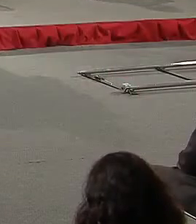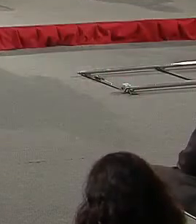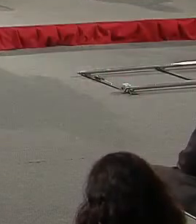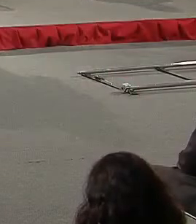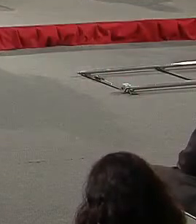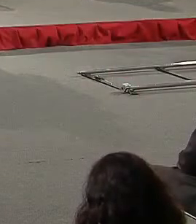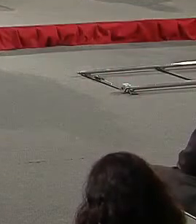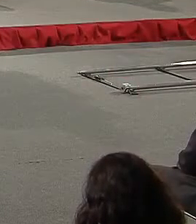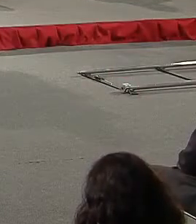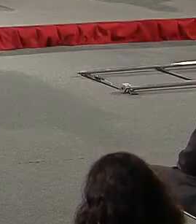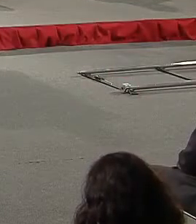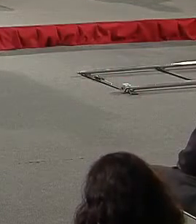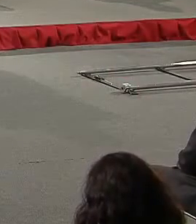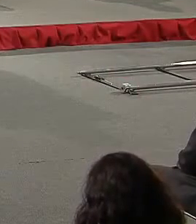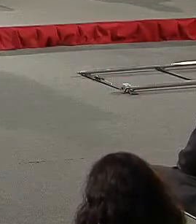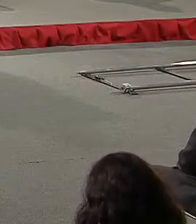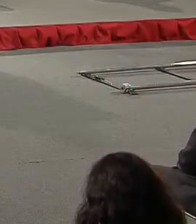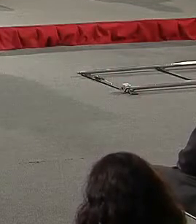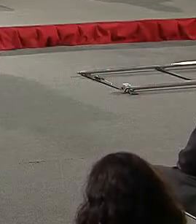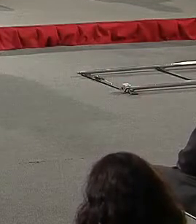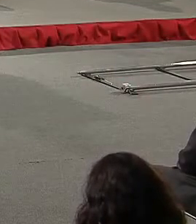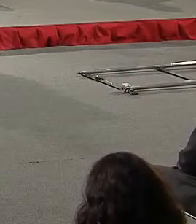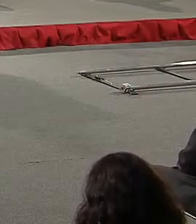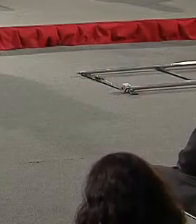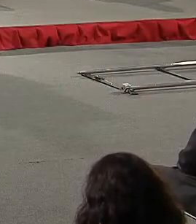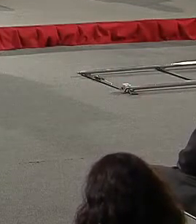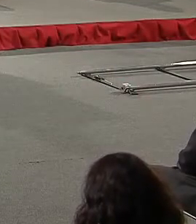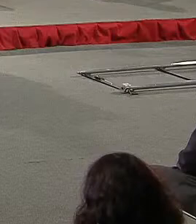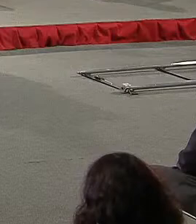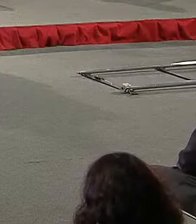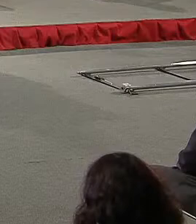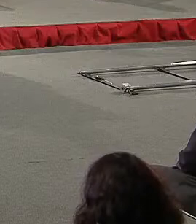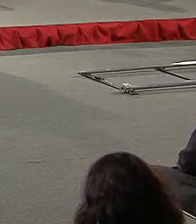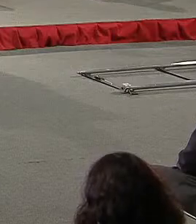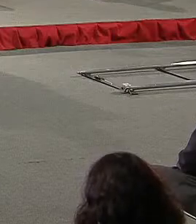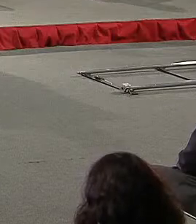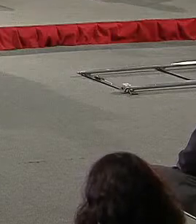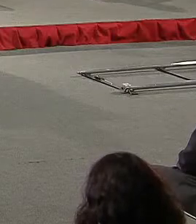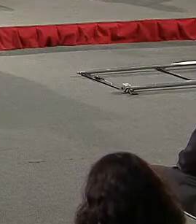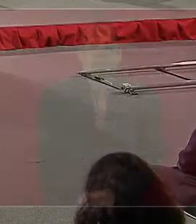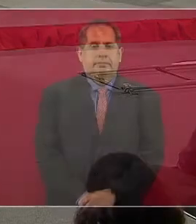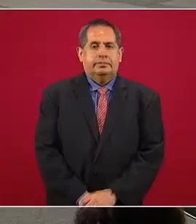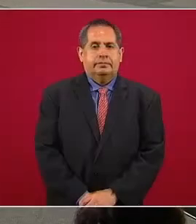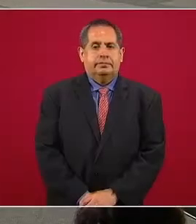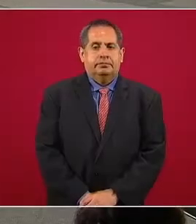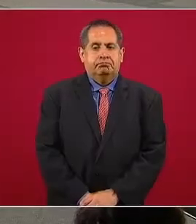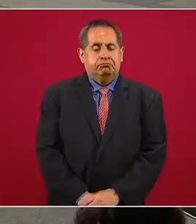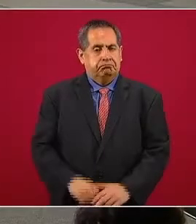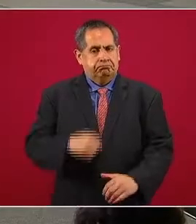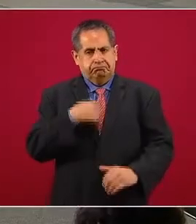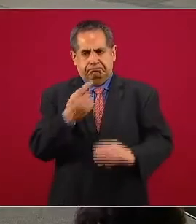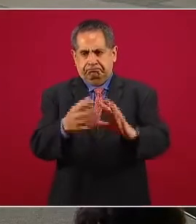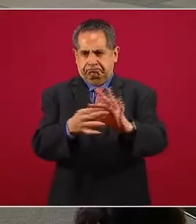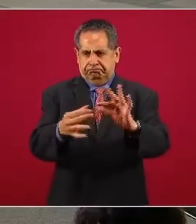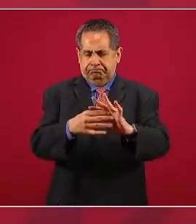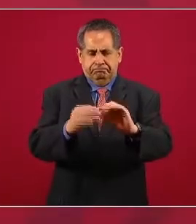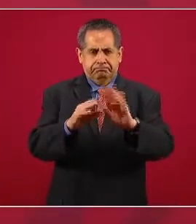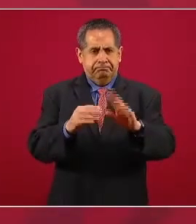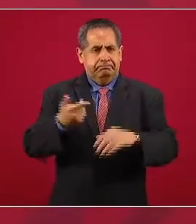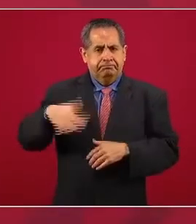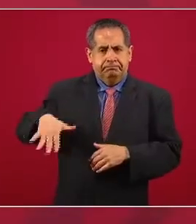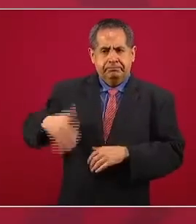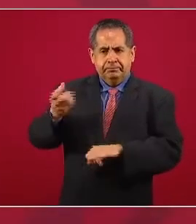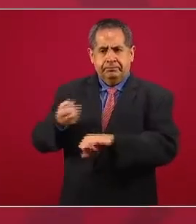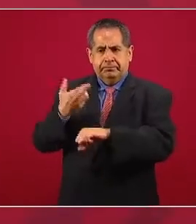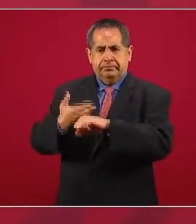millones de mexicanos. Yo quiero destacar, porque creo que la explicación del secretario de Hacienda ha sido